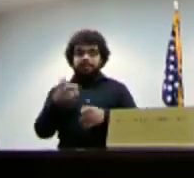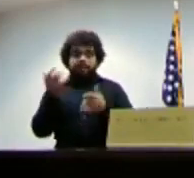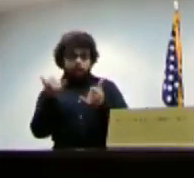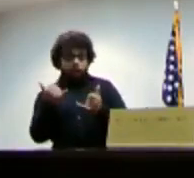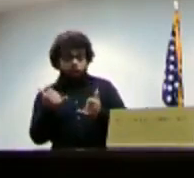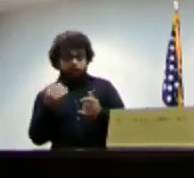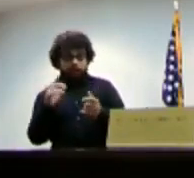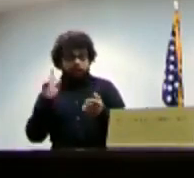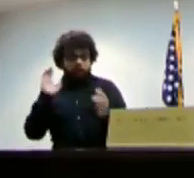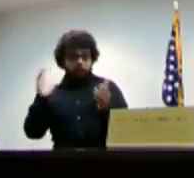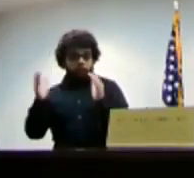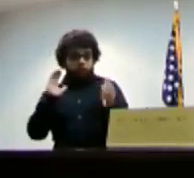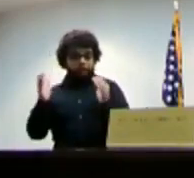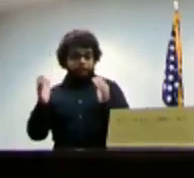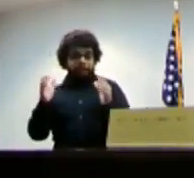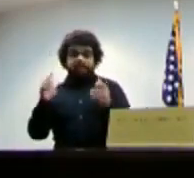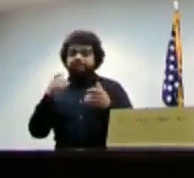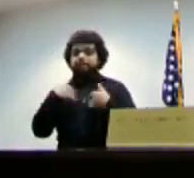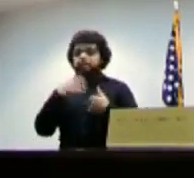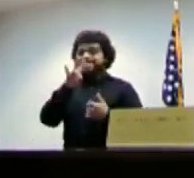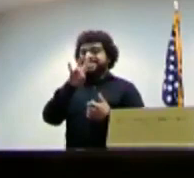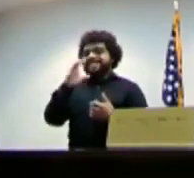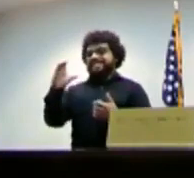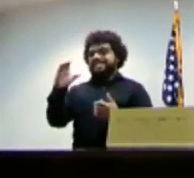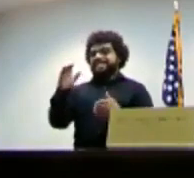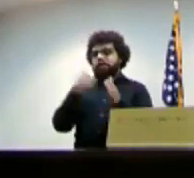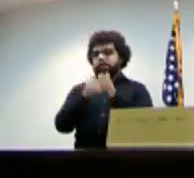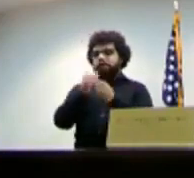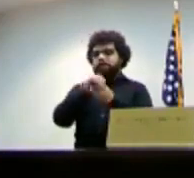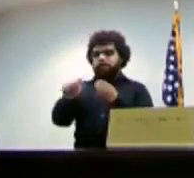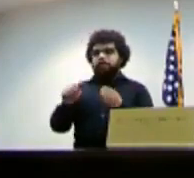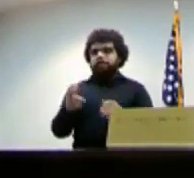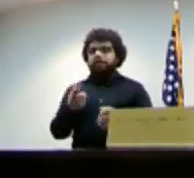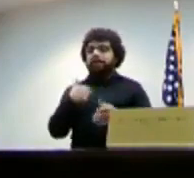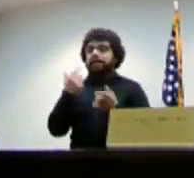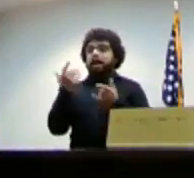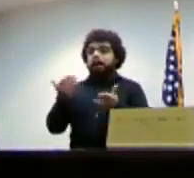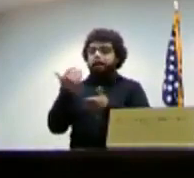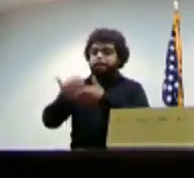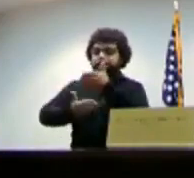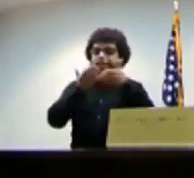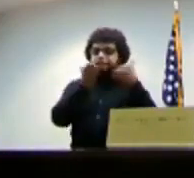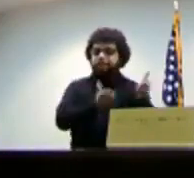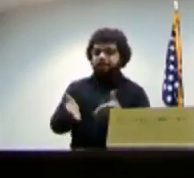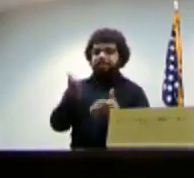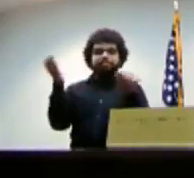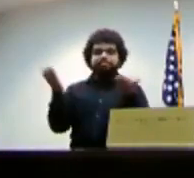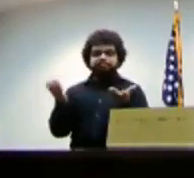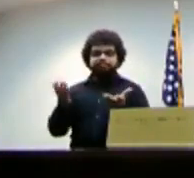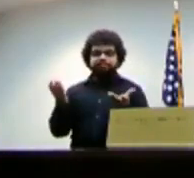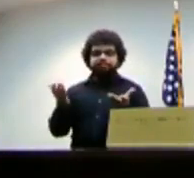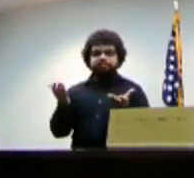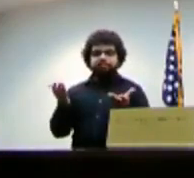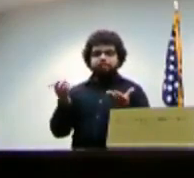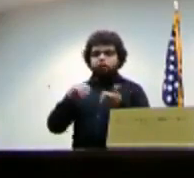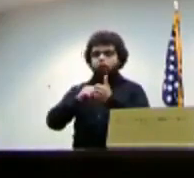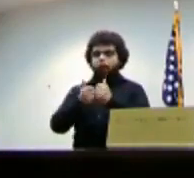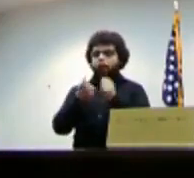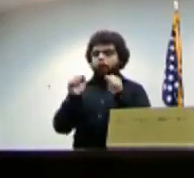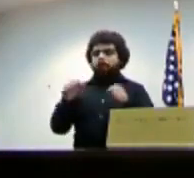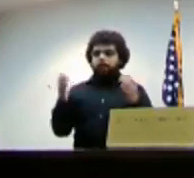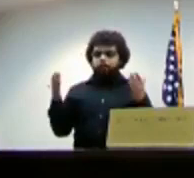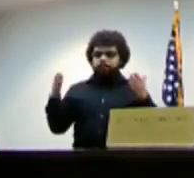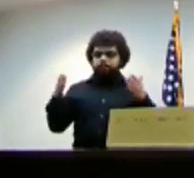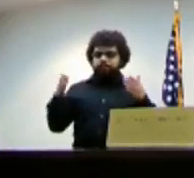millones, si mal no recuerdo. Así que la estrategia básicamente era cómo podemos empezar a estrechar